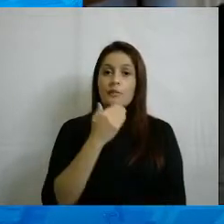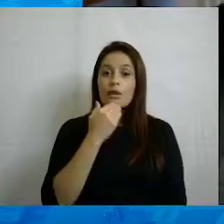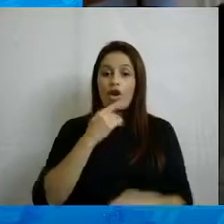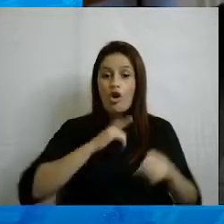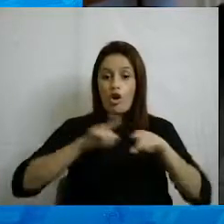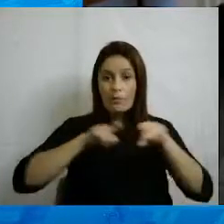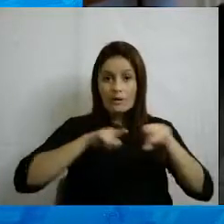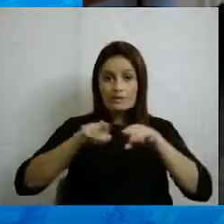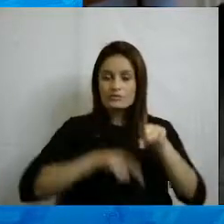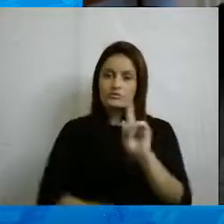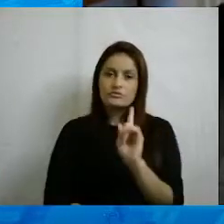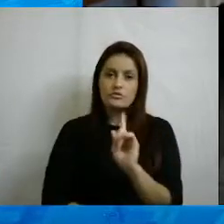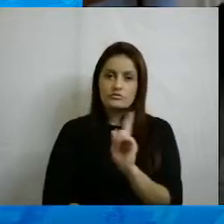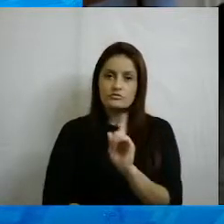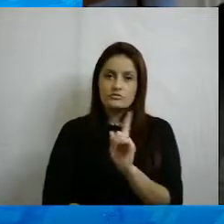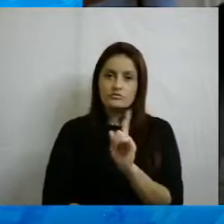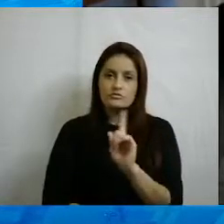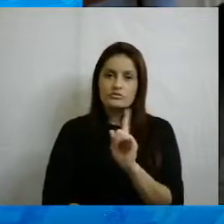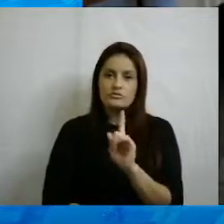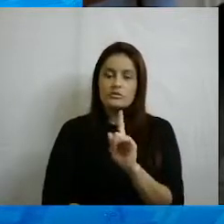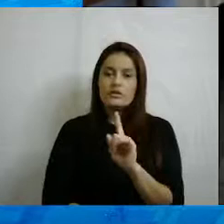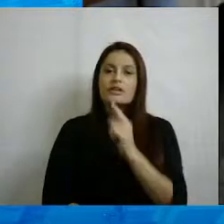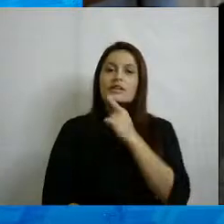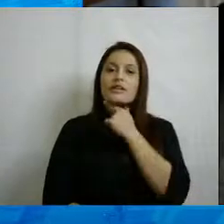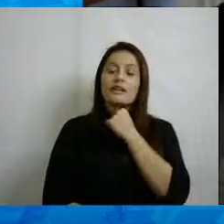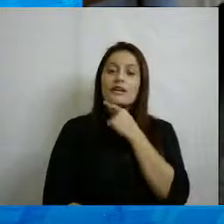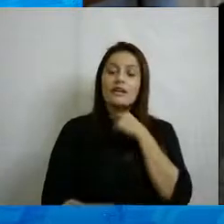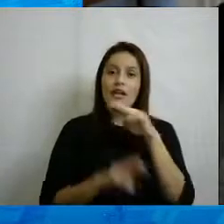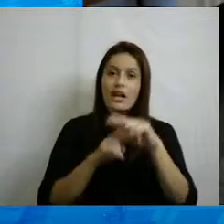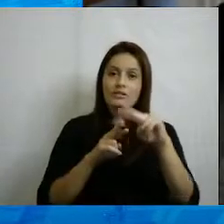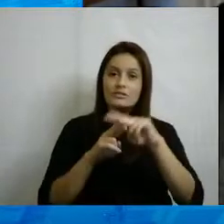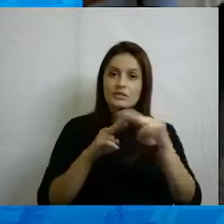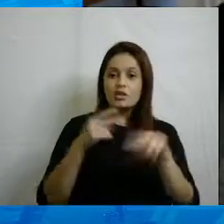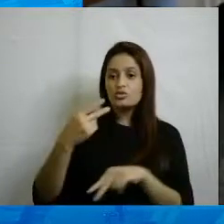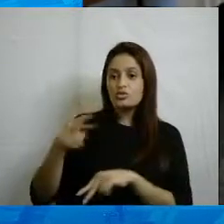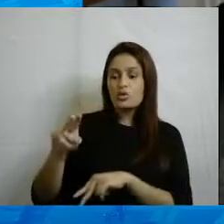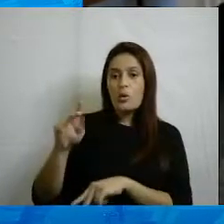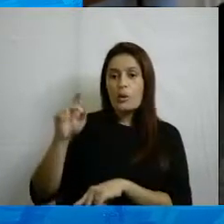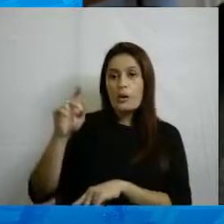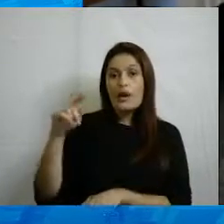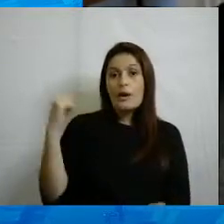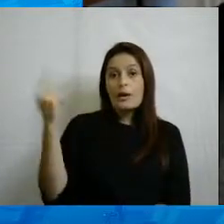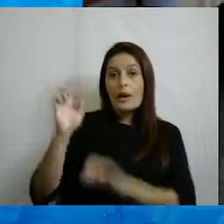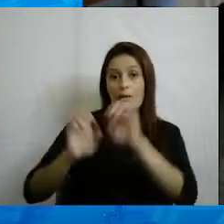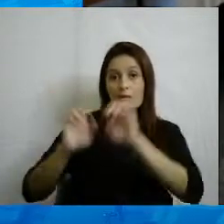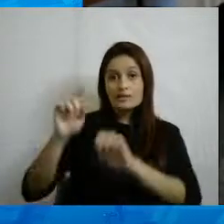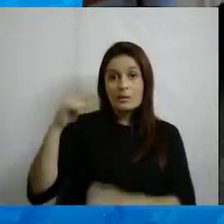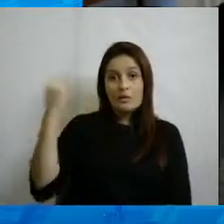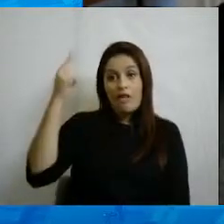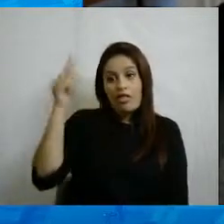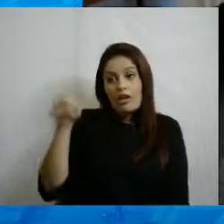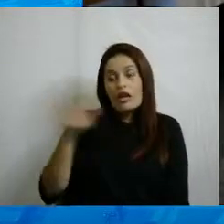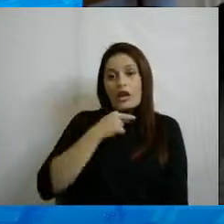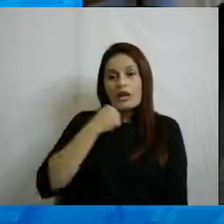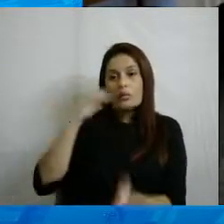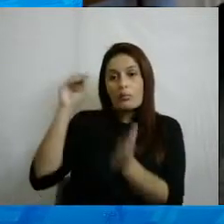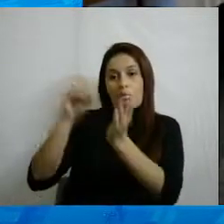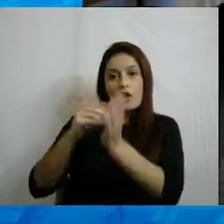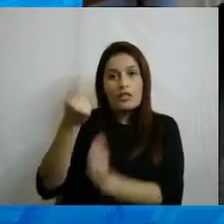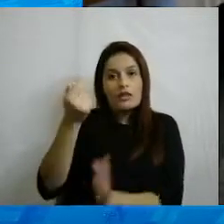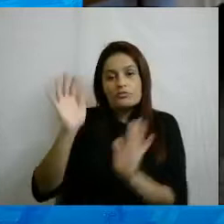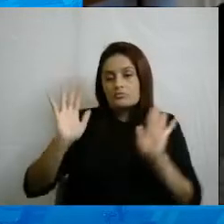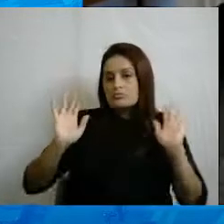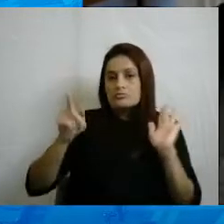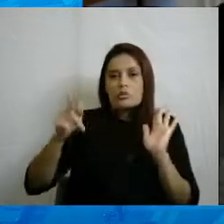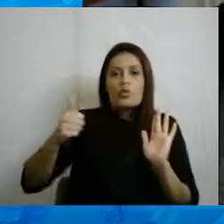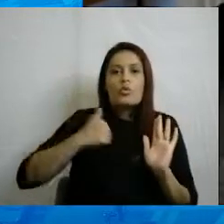sea, la acción que privados puedan realizar en relación a sus negocios, eso es legítimo, ¿cierto?, siempre que sea legal,